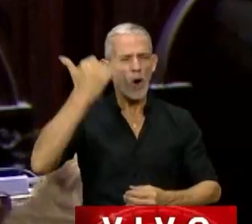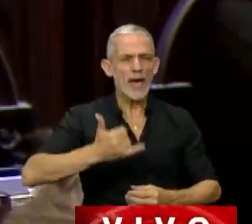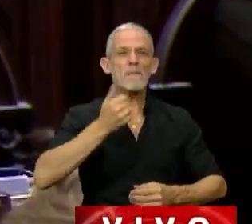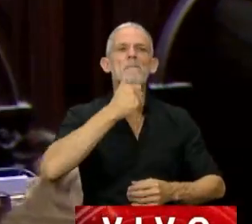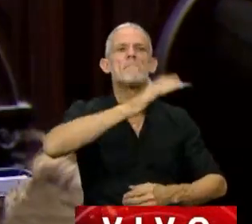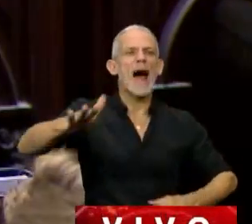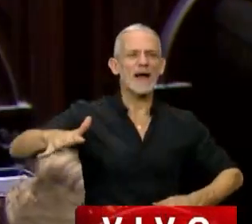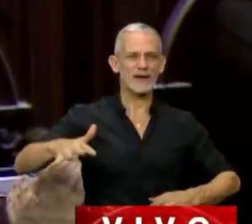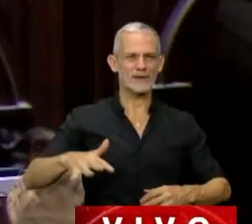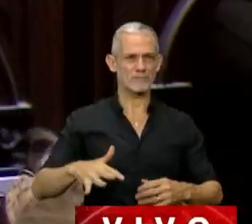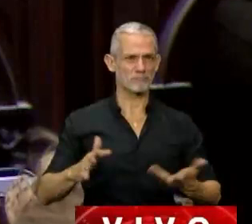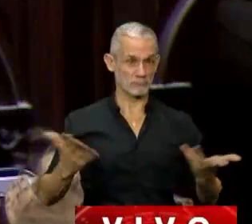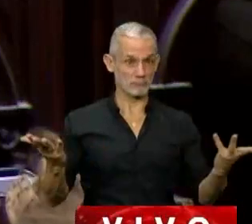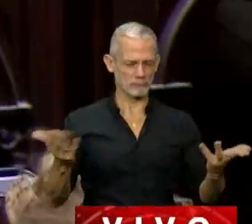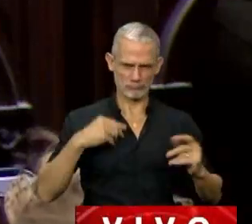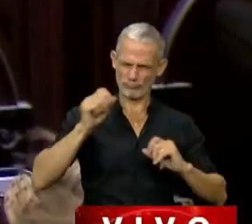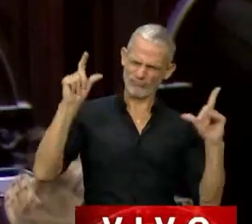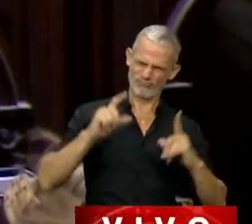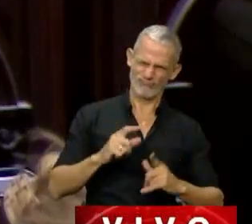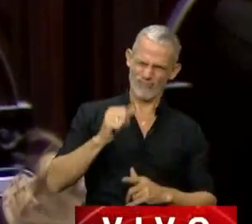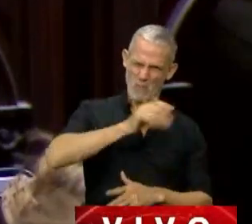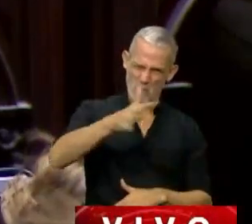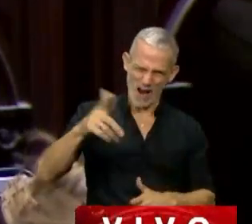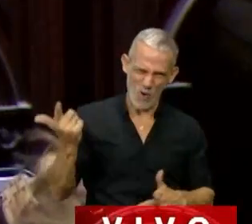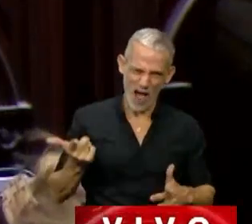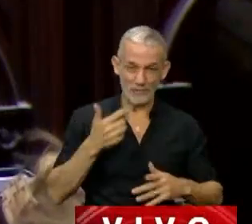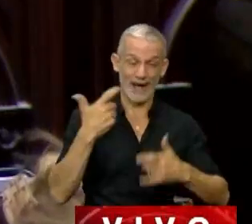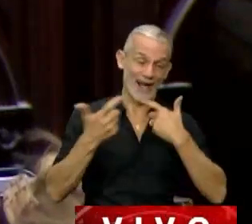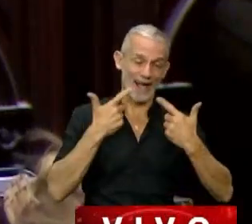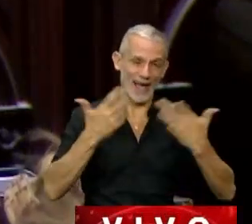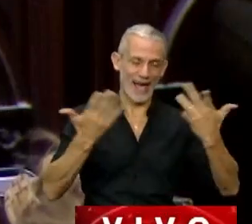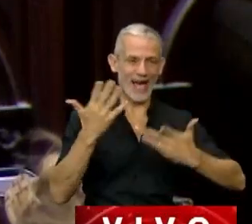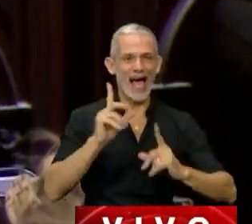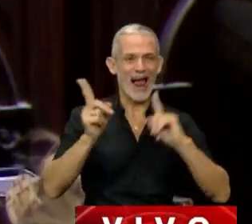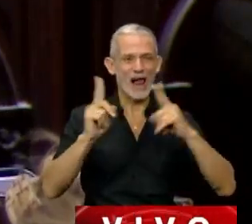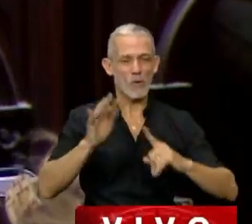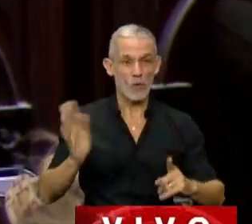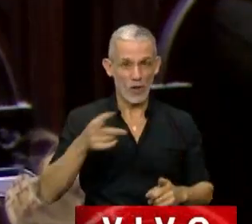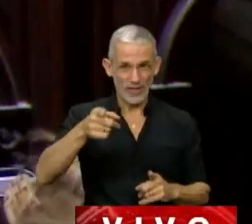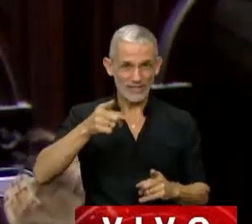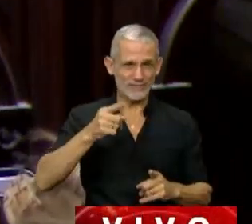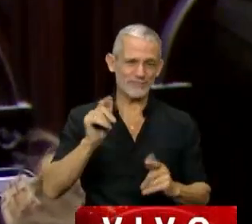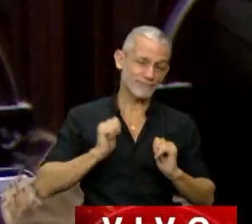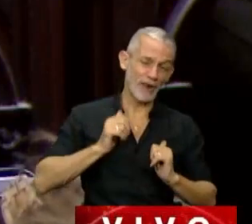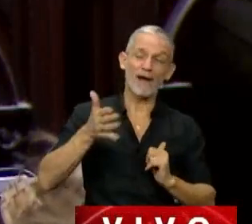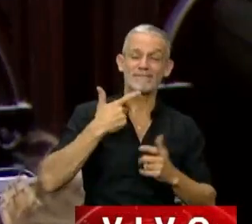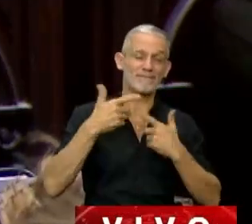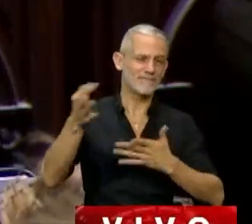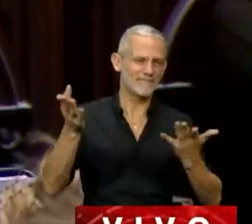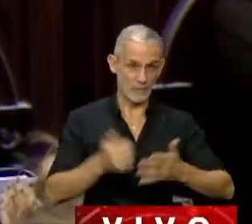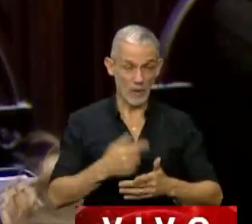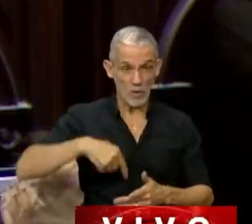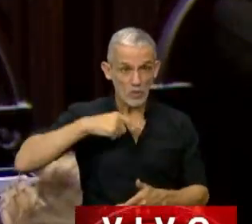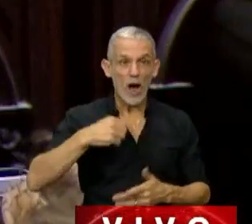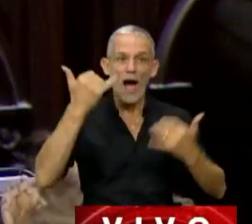mar. Por supuesto, ante la sorpresa y las risas de algunos de los que los escuchaban. Pero nosotros